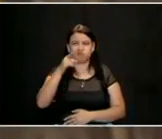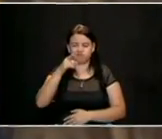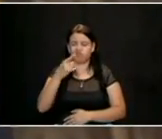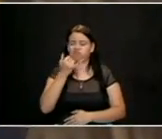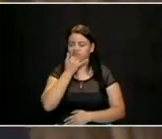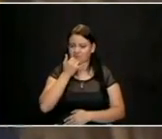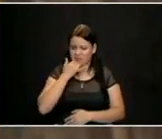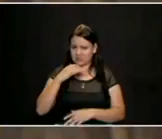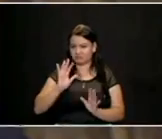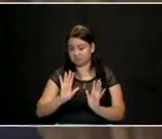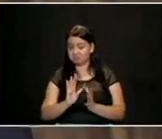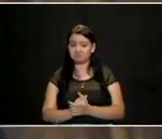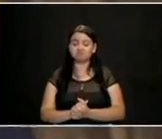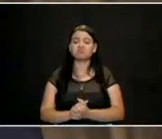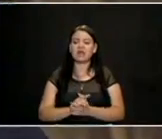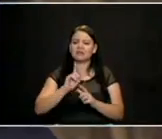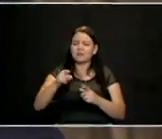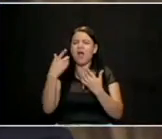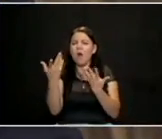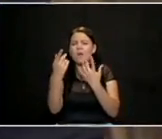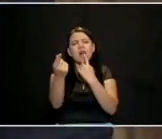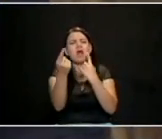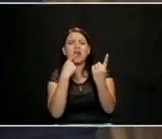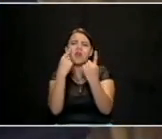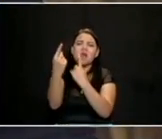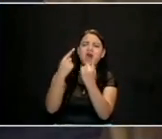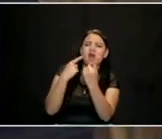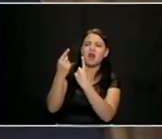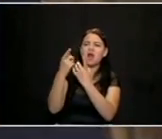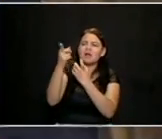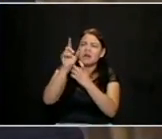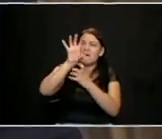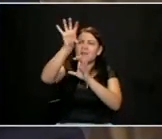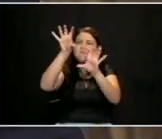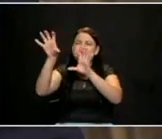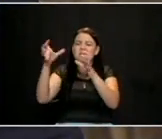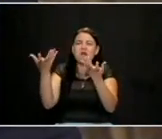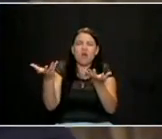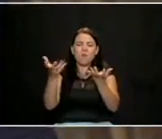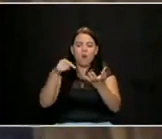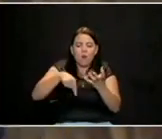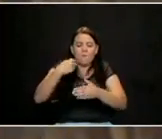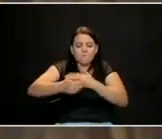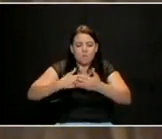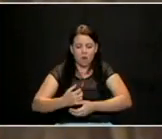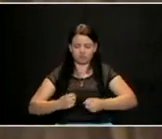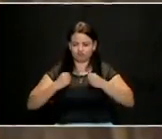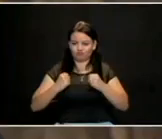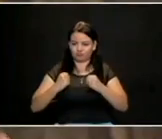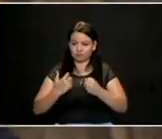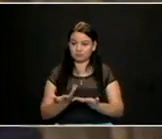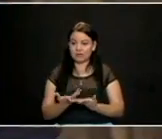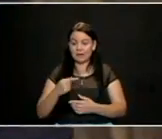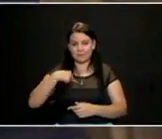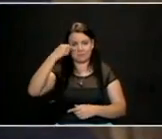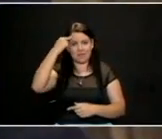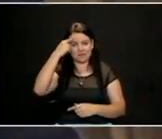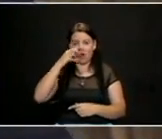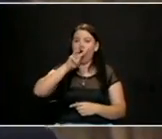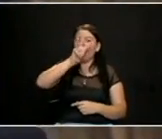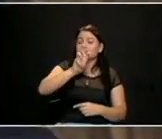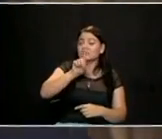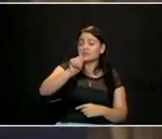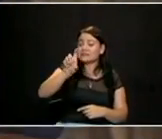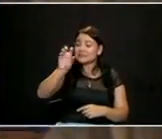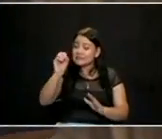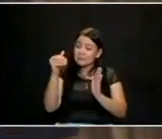relaciones que son muy importantes para poder potencializar la ciudad en este tema. La meta nuestra es pasar de 860 mil